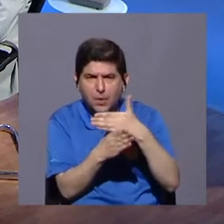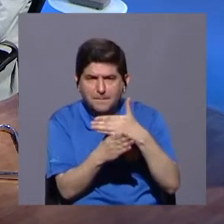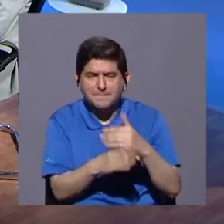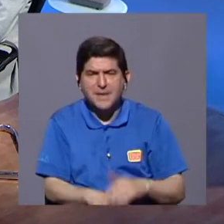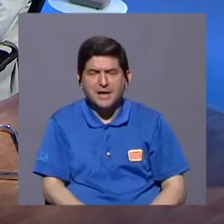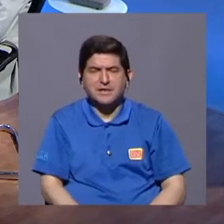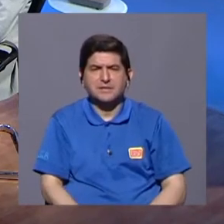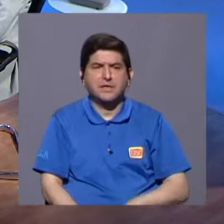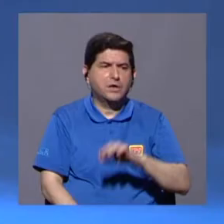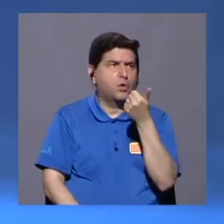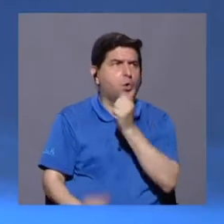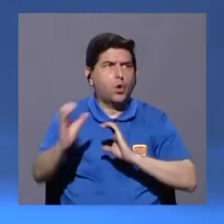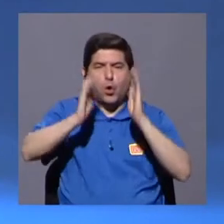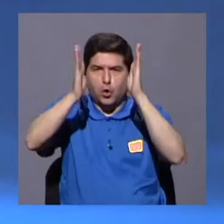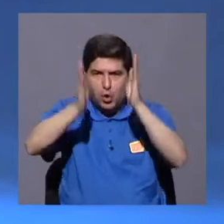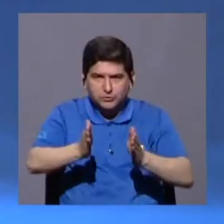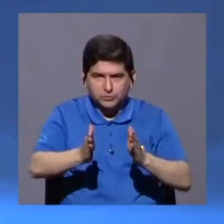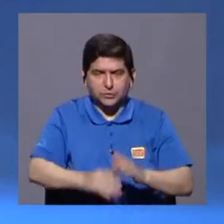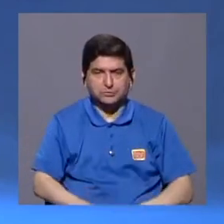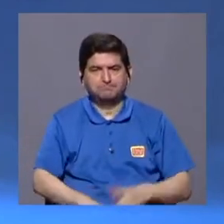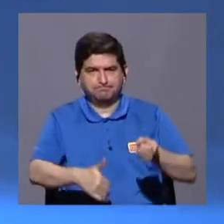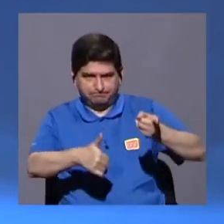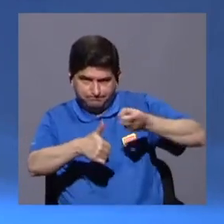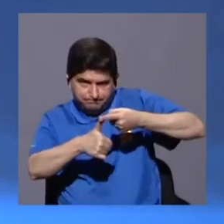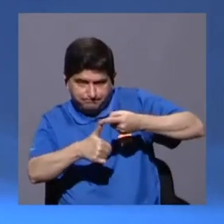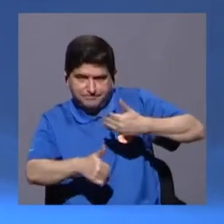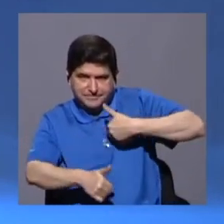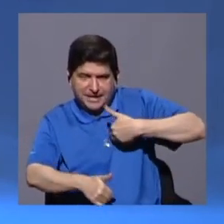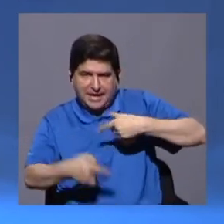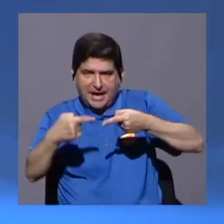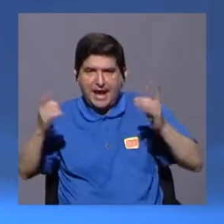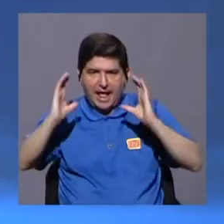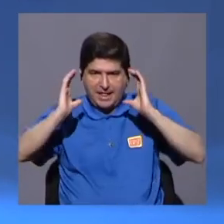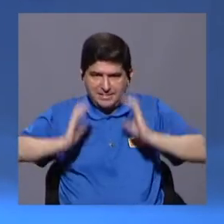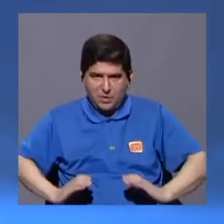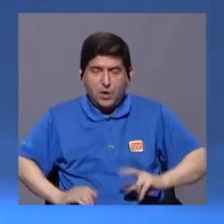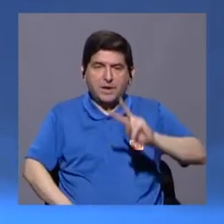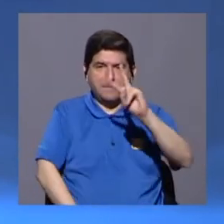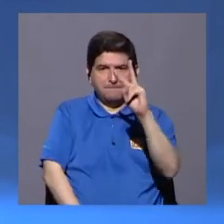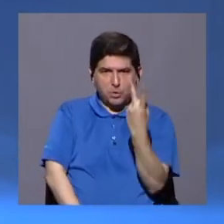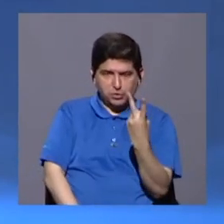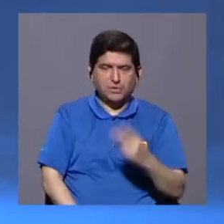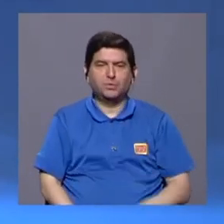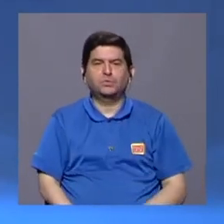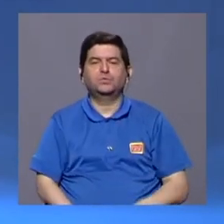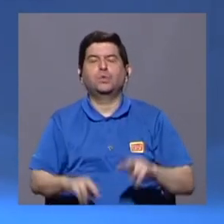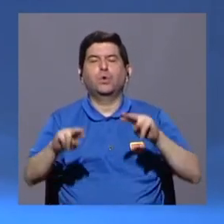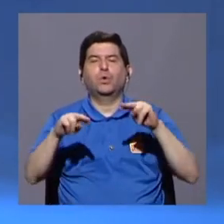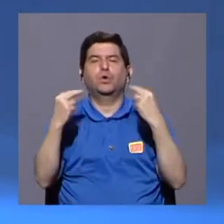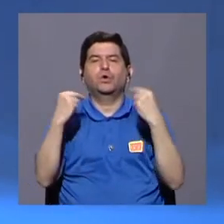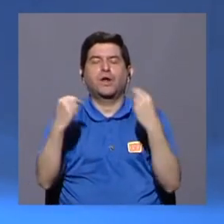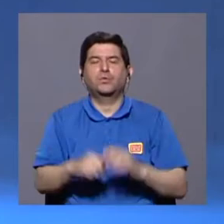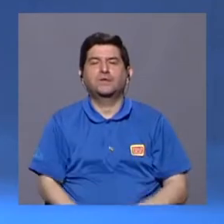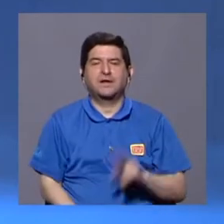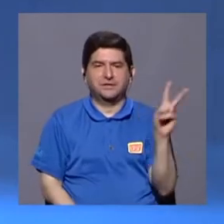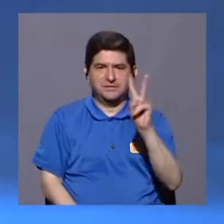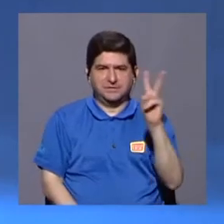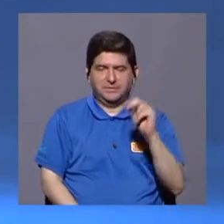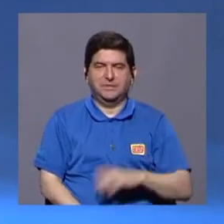científicos verdad es primero que tenemos el anticuerpo y segundo que neutraliza el virus